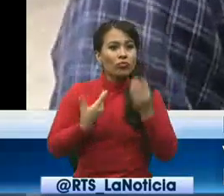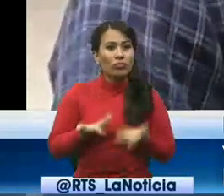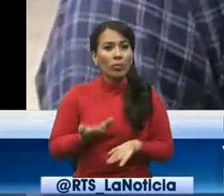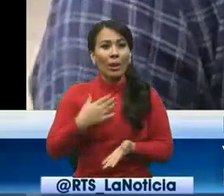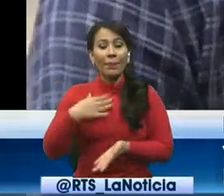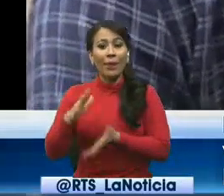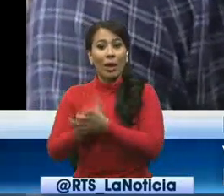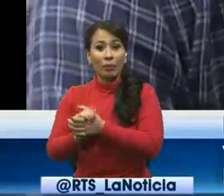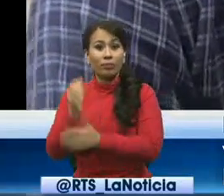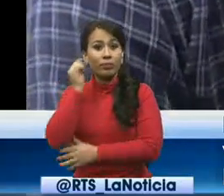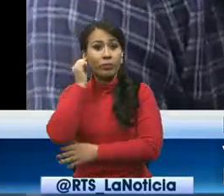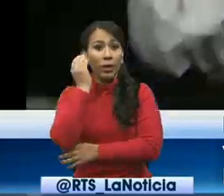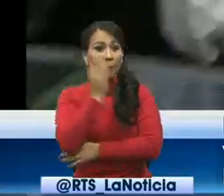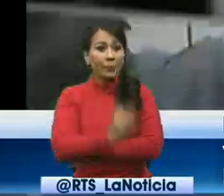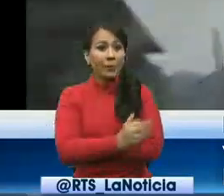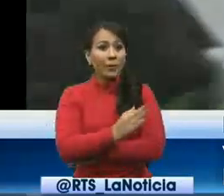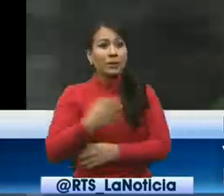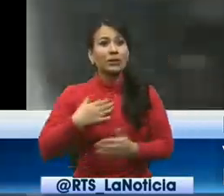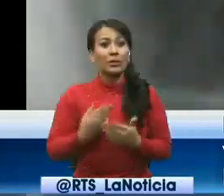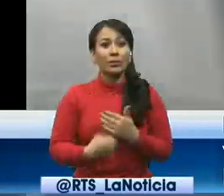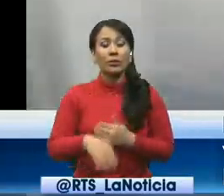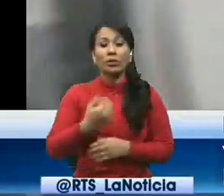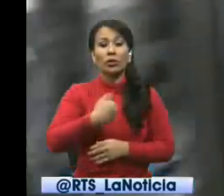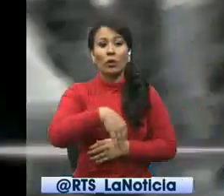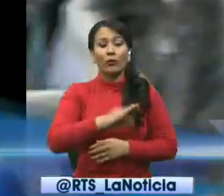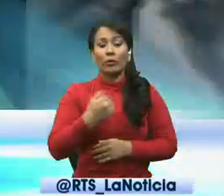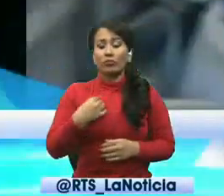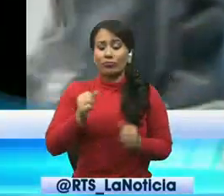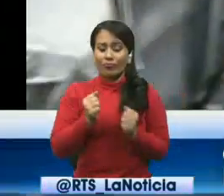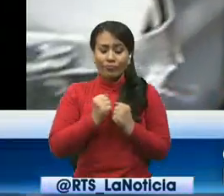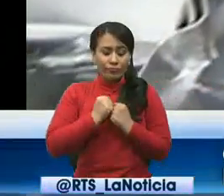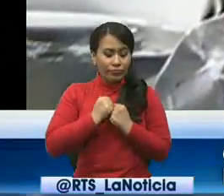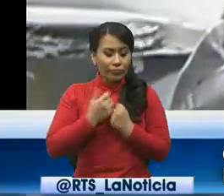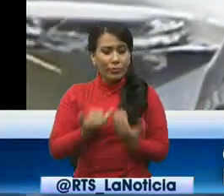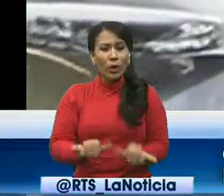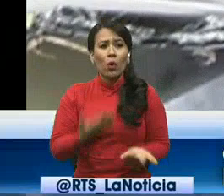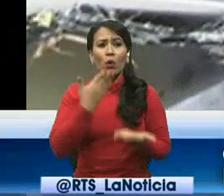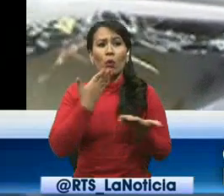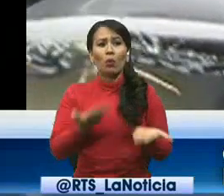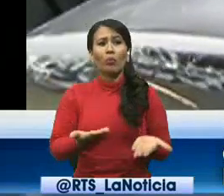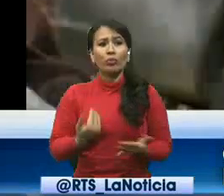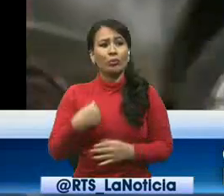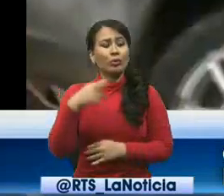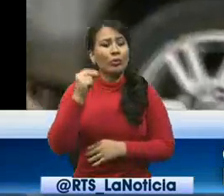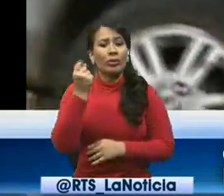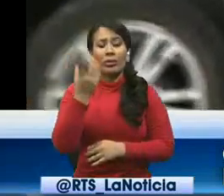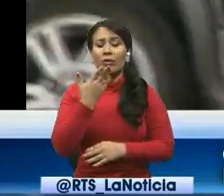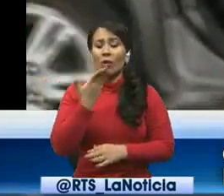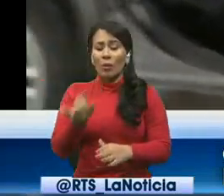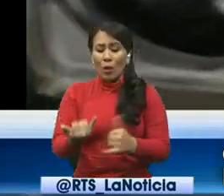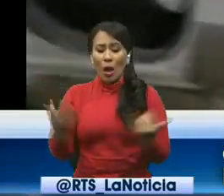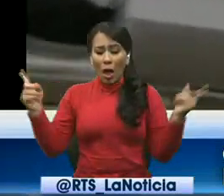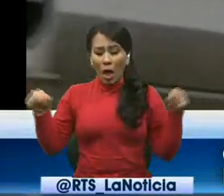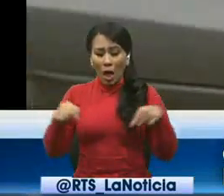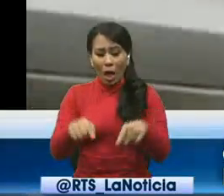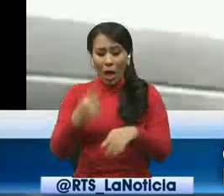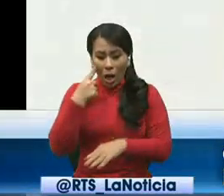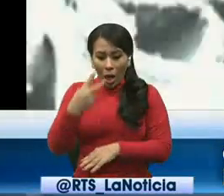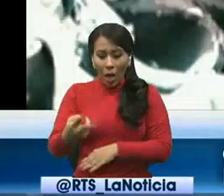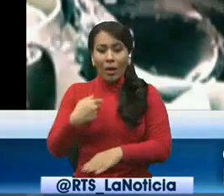Mi mujer le dio la bendición a mí. Como a las 7:30 nos llamó que se había muerto en un